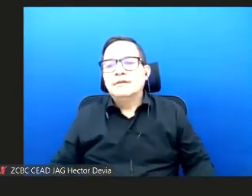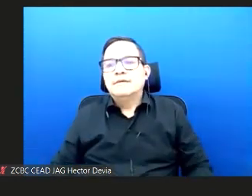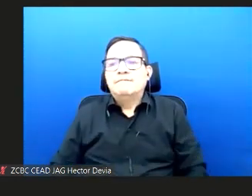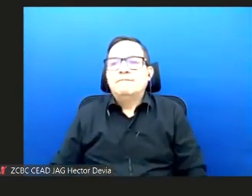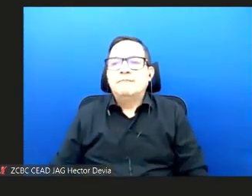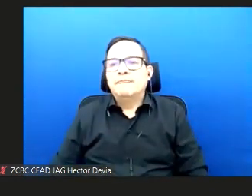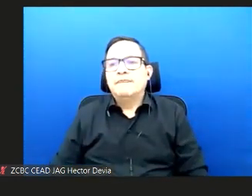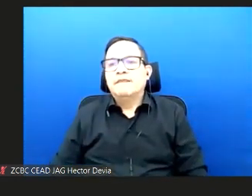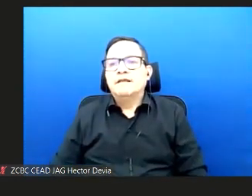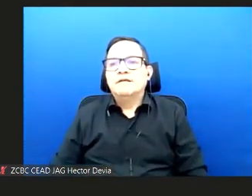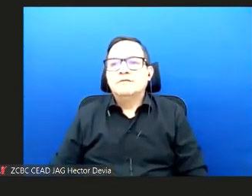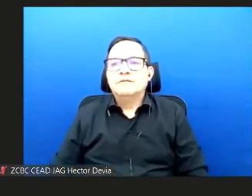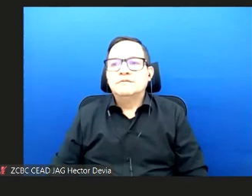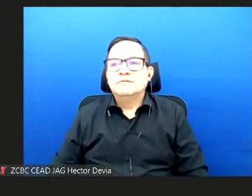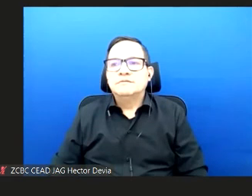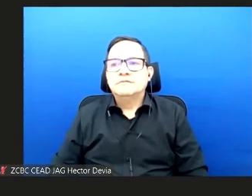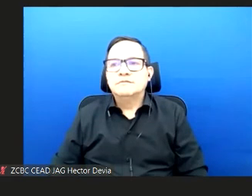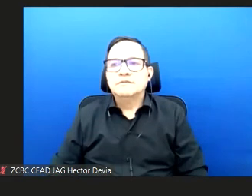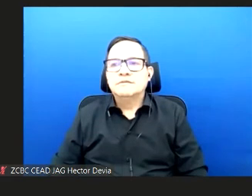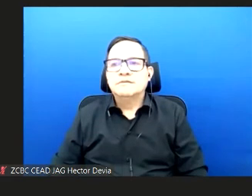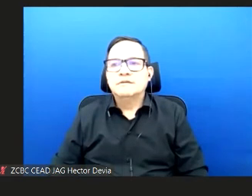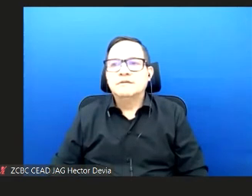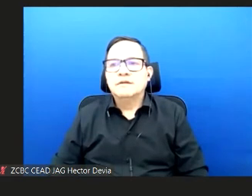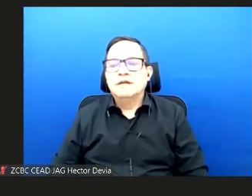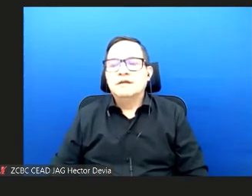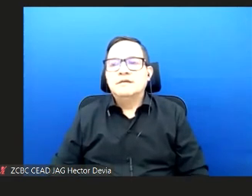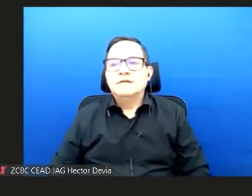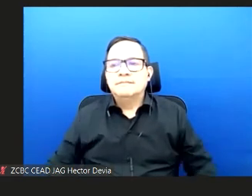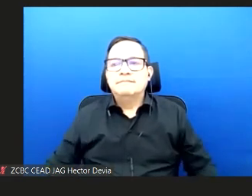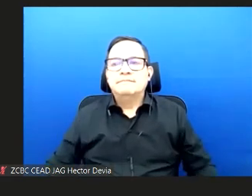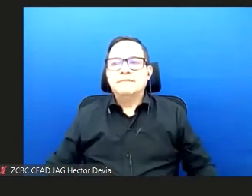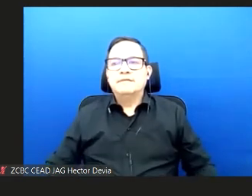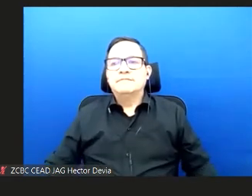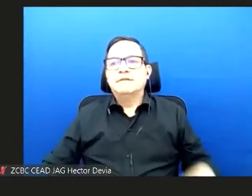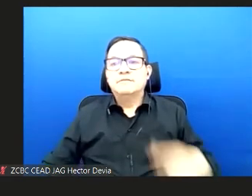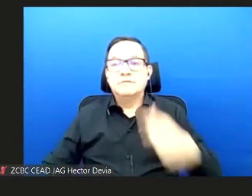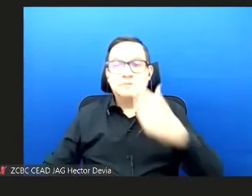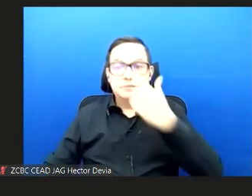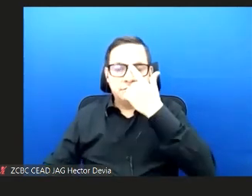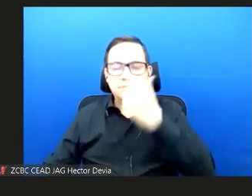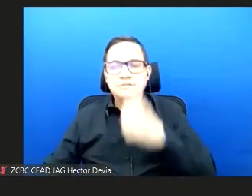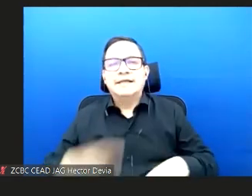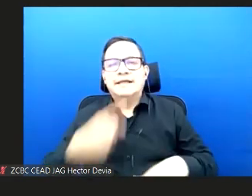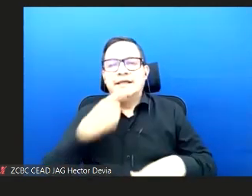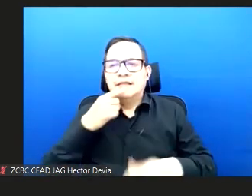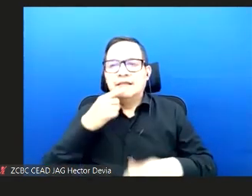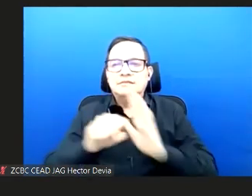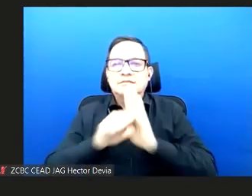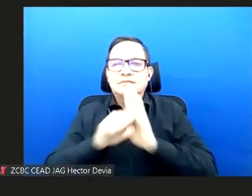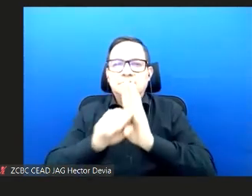que nos dice es Alejandro. Alejandro, muy bien. Alejandro nos dice que la manera de representar,